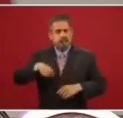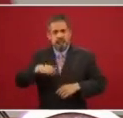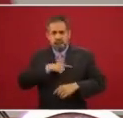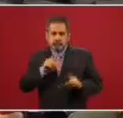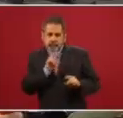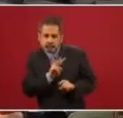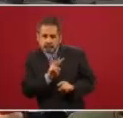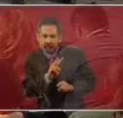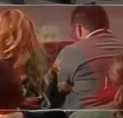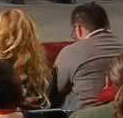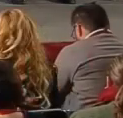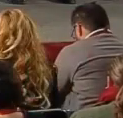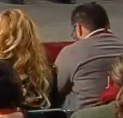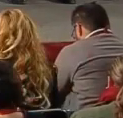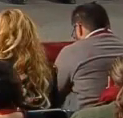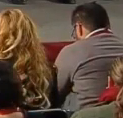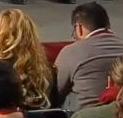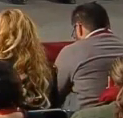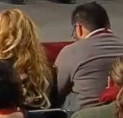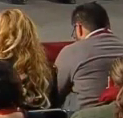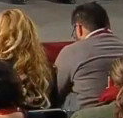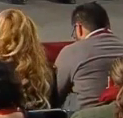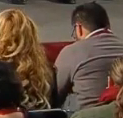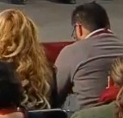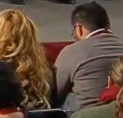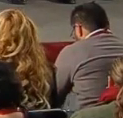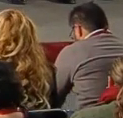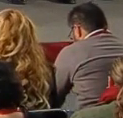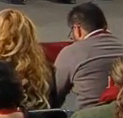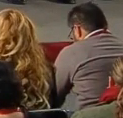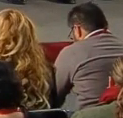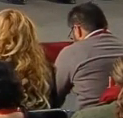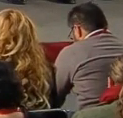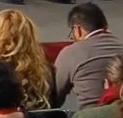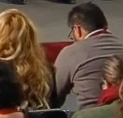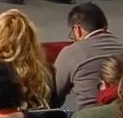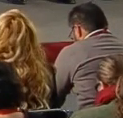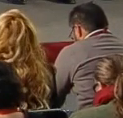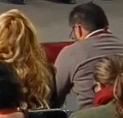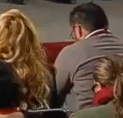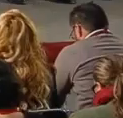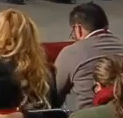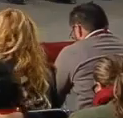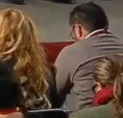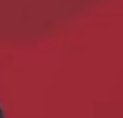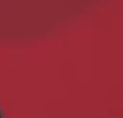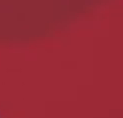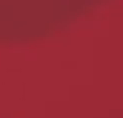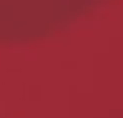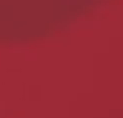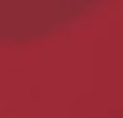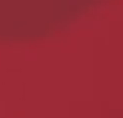esta preparación y en este sentido también quisiera decir públicamente que muchos países de la región quisieran poder contar